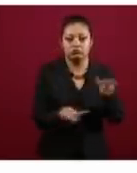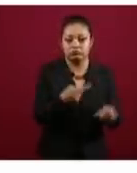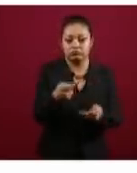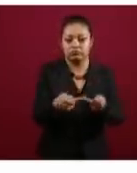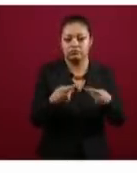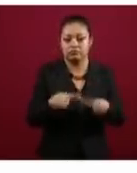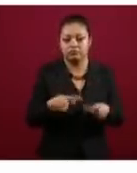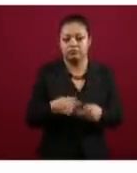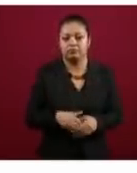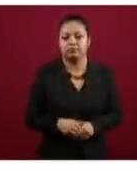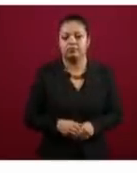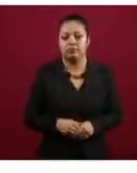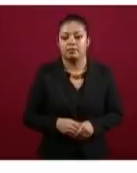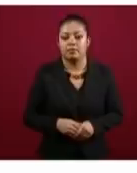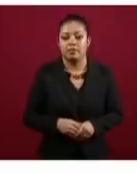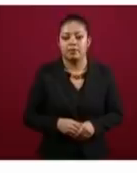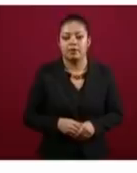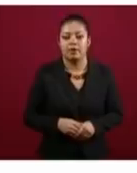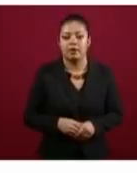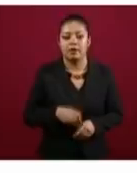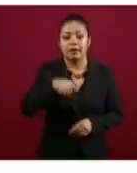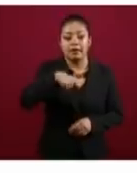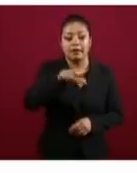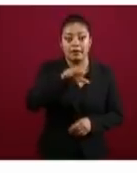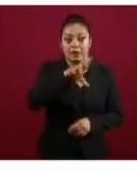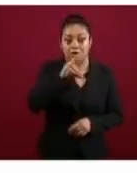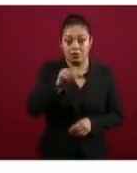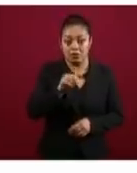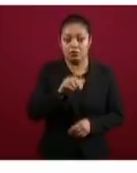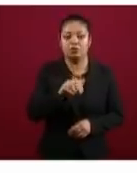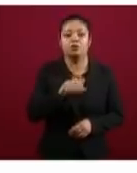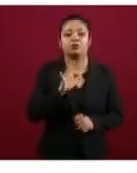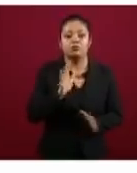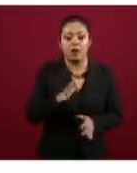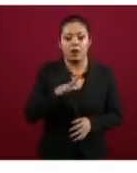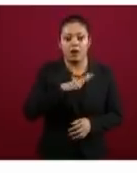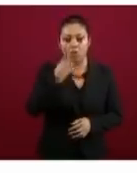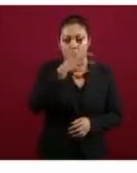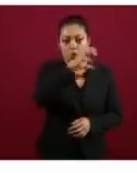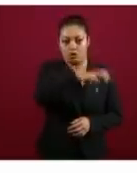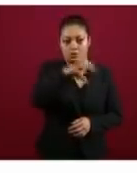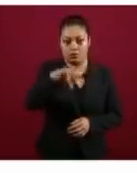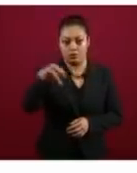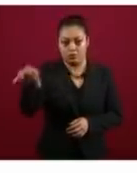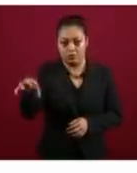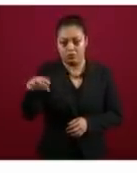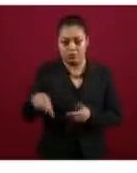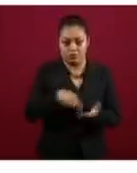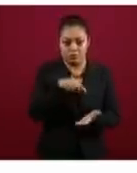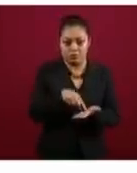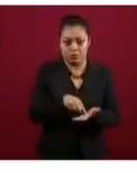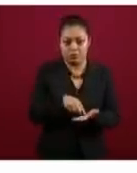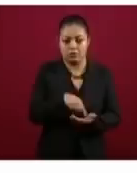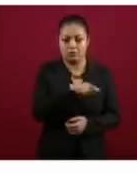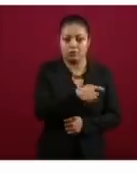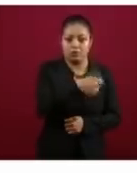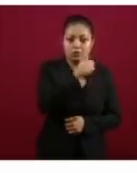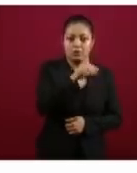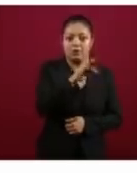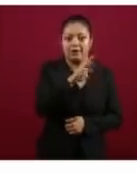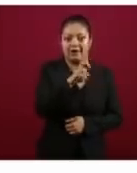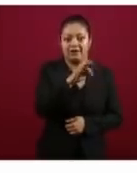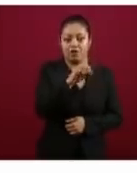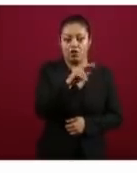asamblea consultiva. En el caso de Quintana Roo hemos definido cuatro sedes, el primero de ellos en Reforma